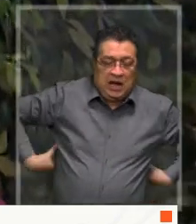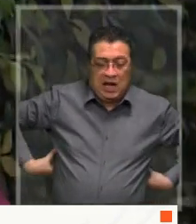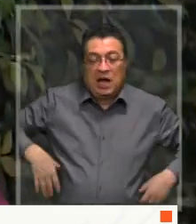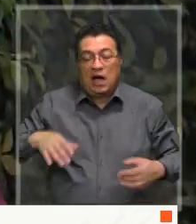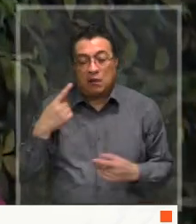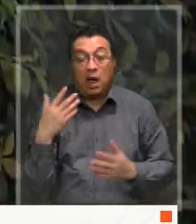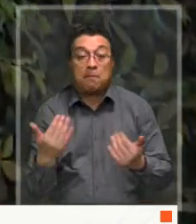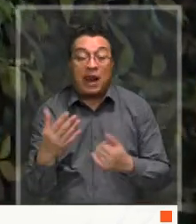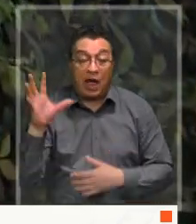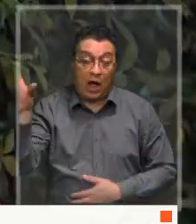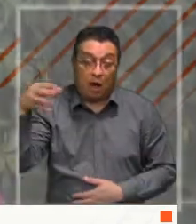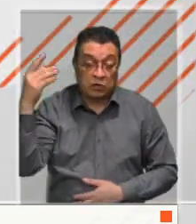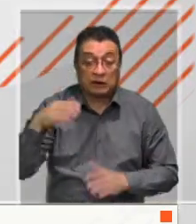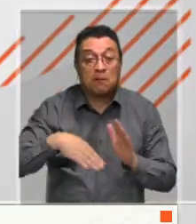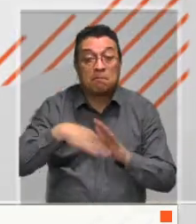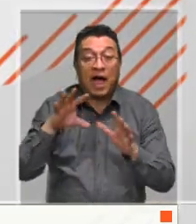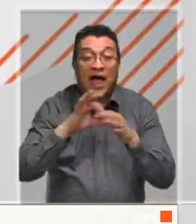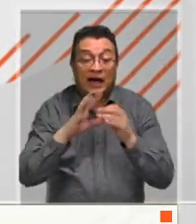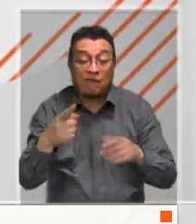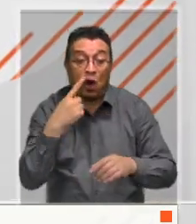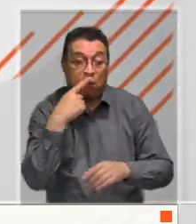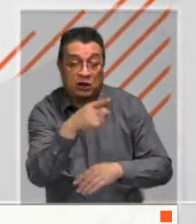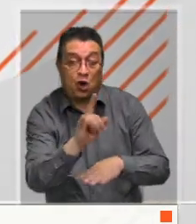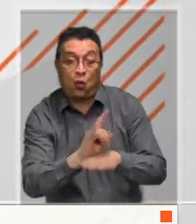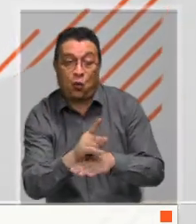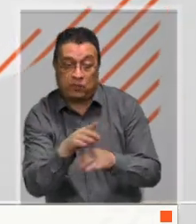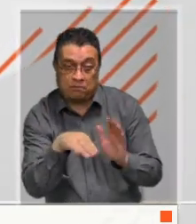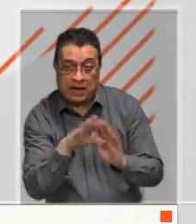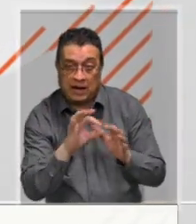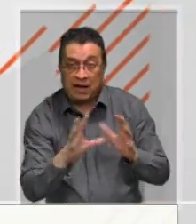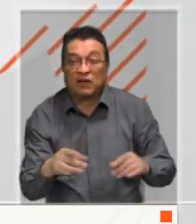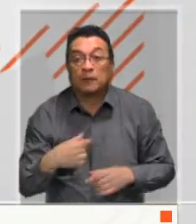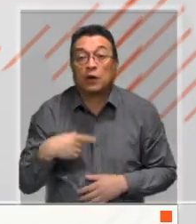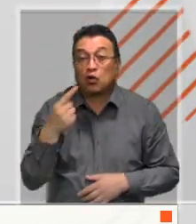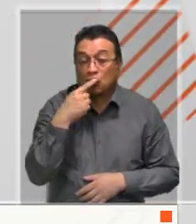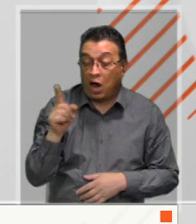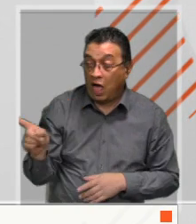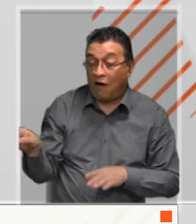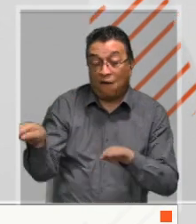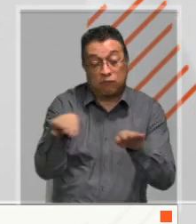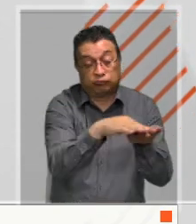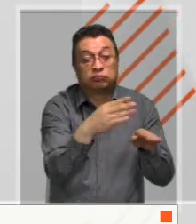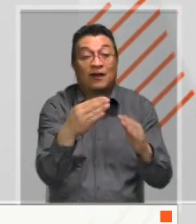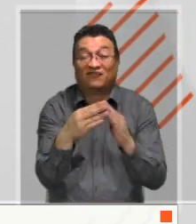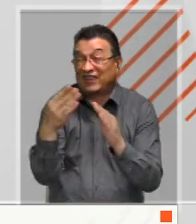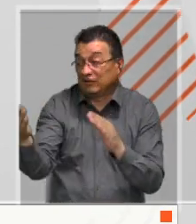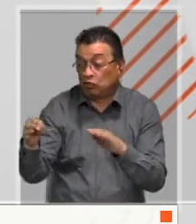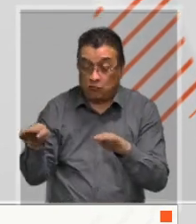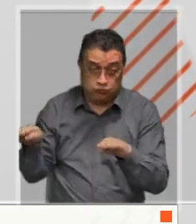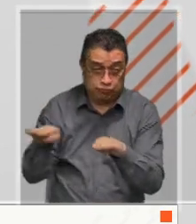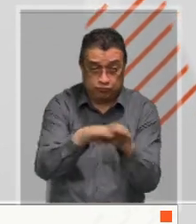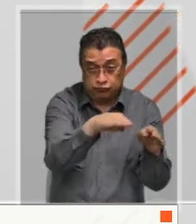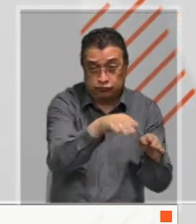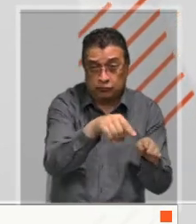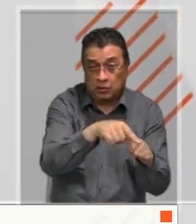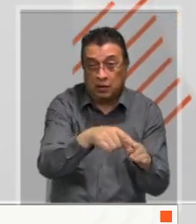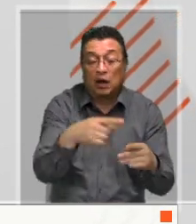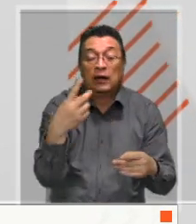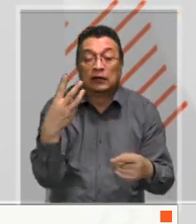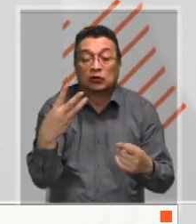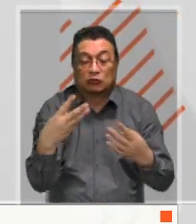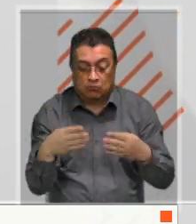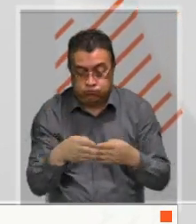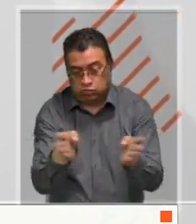esperando ambulancia, si el más grave fue el caballero del Uber. Pasa de vuelta y chocan al vecino y salen en triángulo